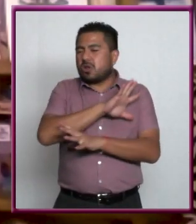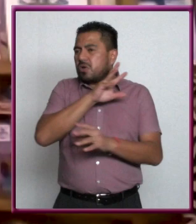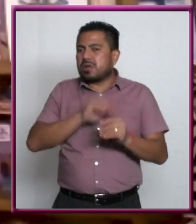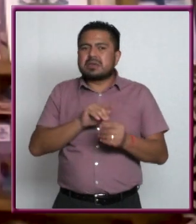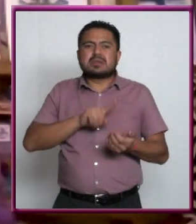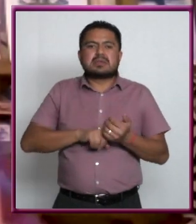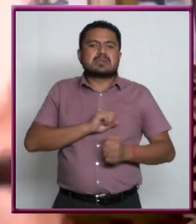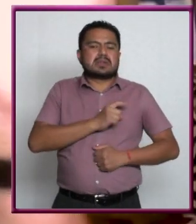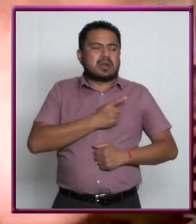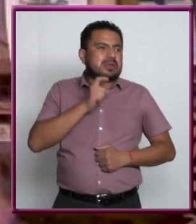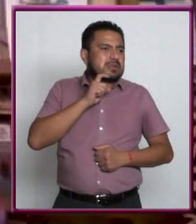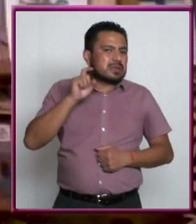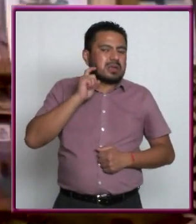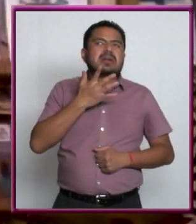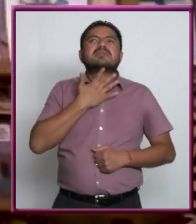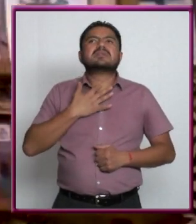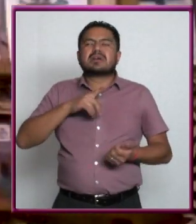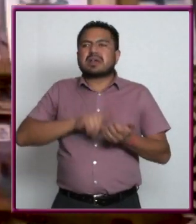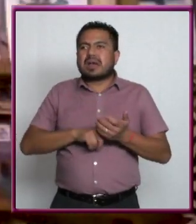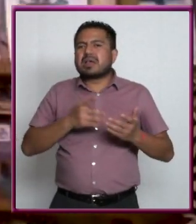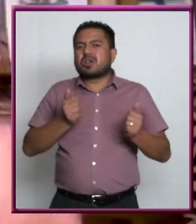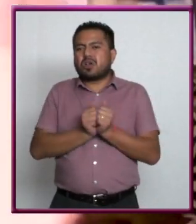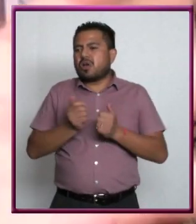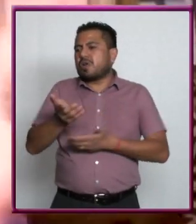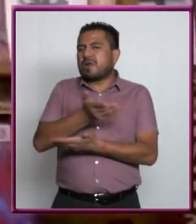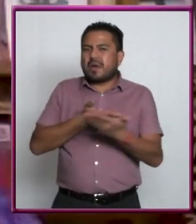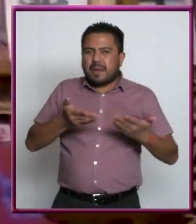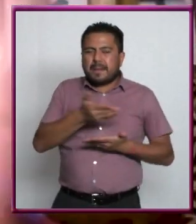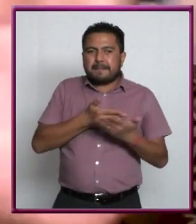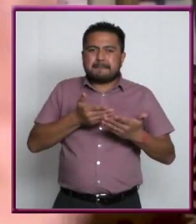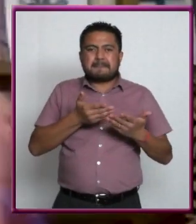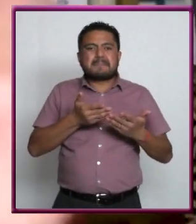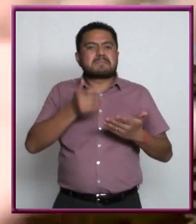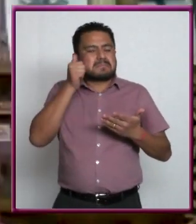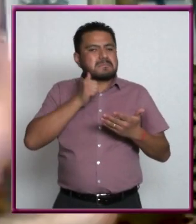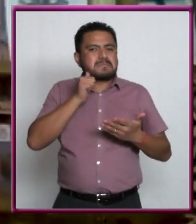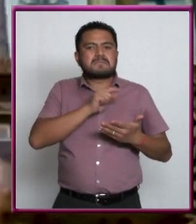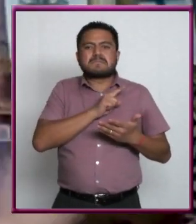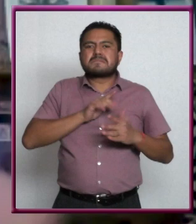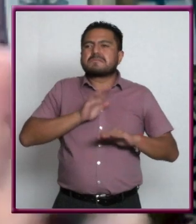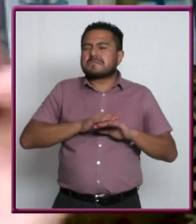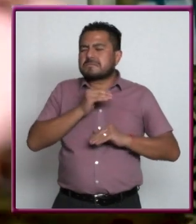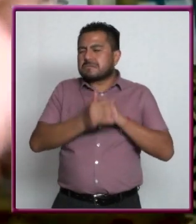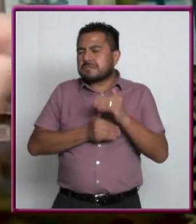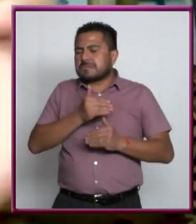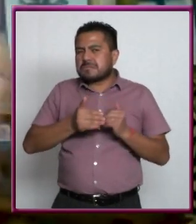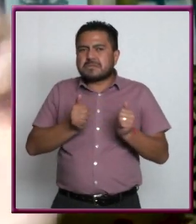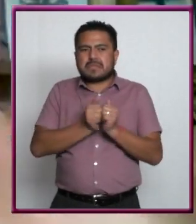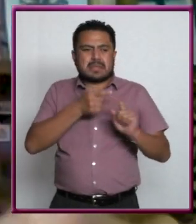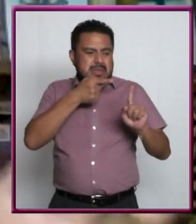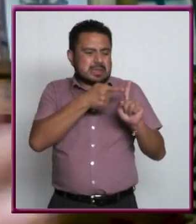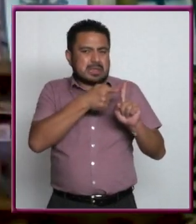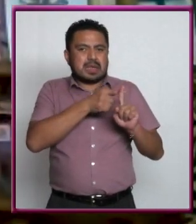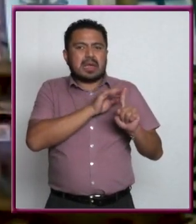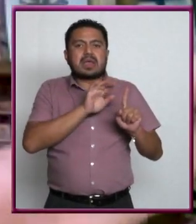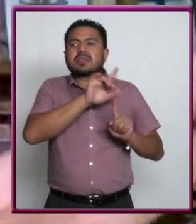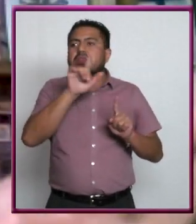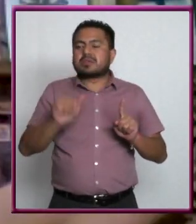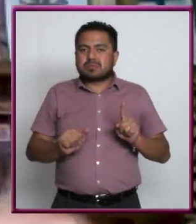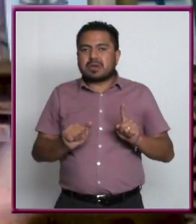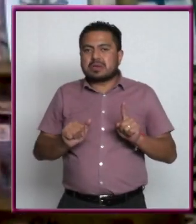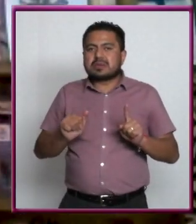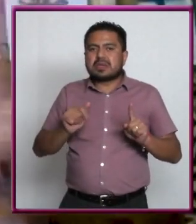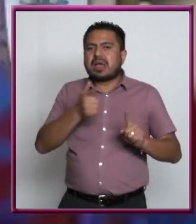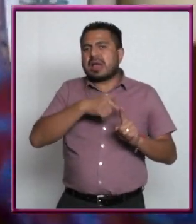todo, en la salud sexual, en el autoerotismo, en la práctica compartida. O sea, siempre preguntarse un poquito o tantito así sobre eso y ya